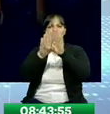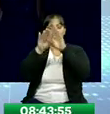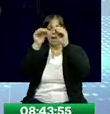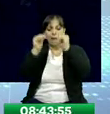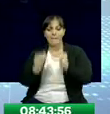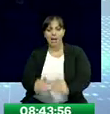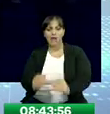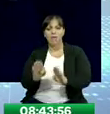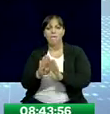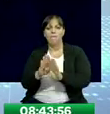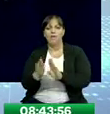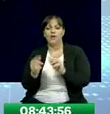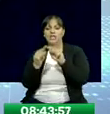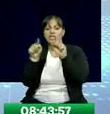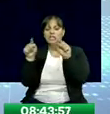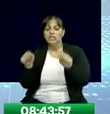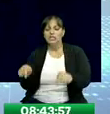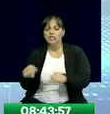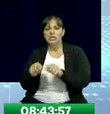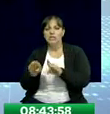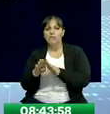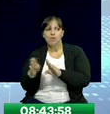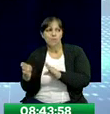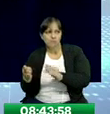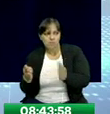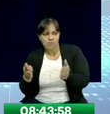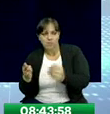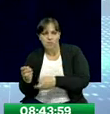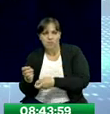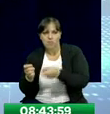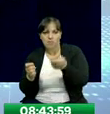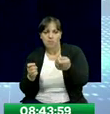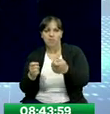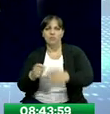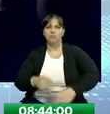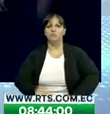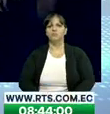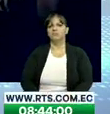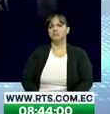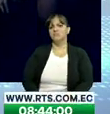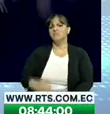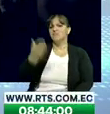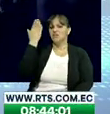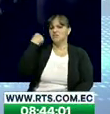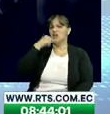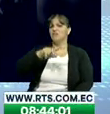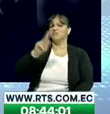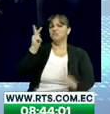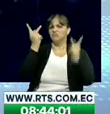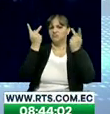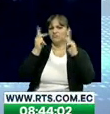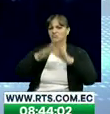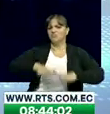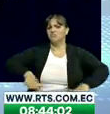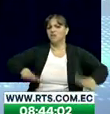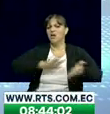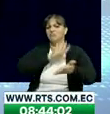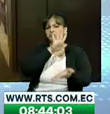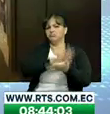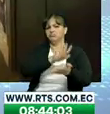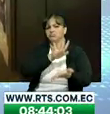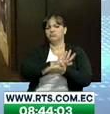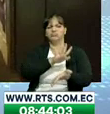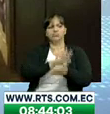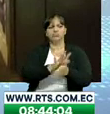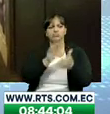para el asunto de la del barrio de tolerancia y ahí lo dañaron esa gente que vive ahí no tiene por qué sufrir